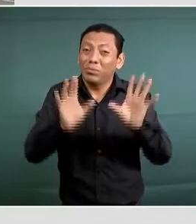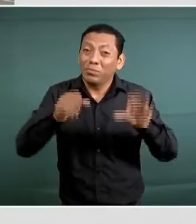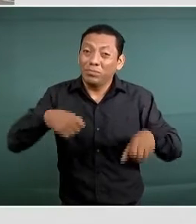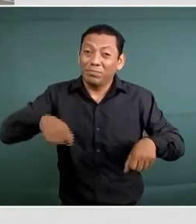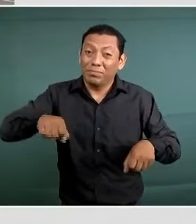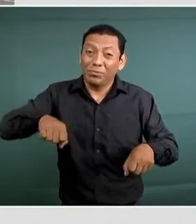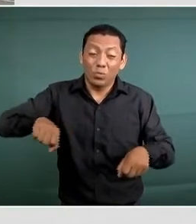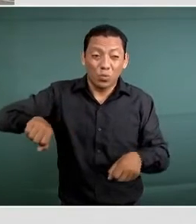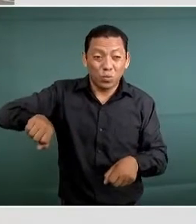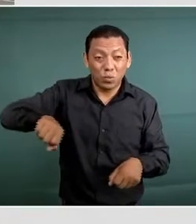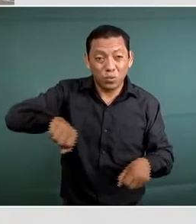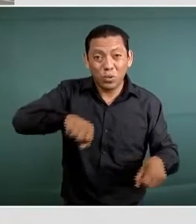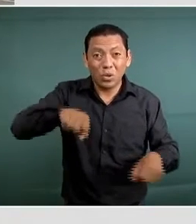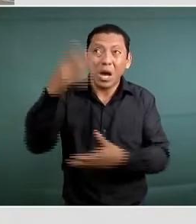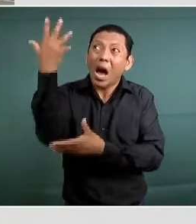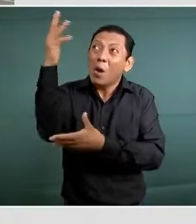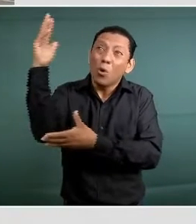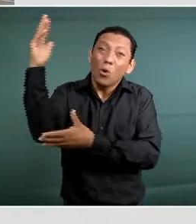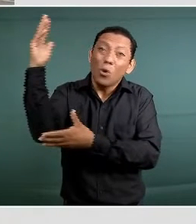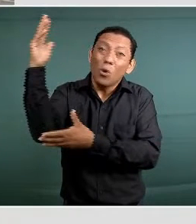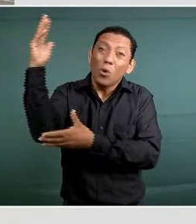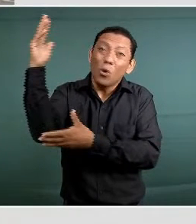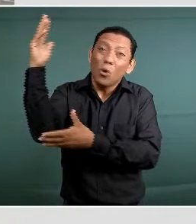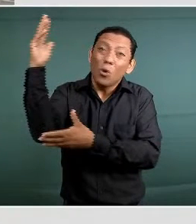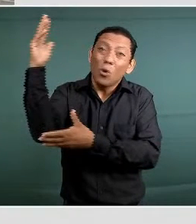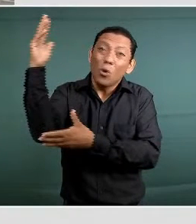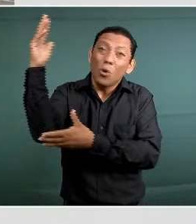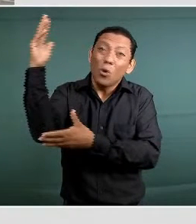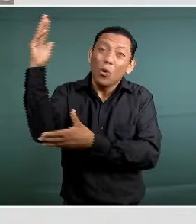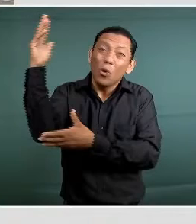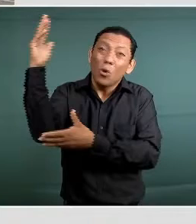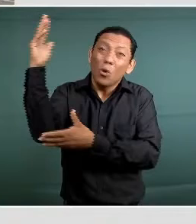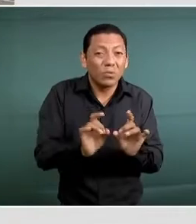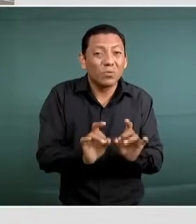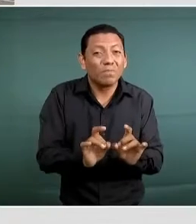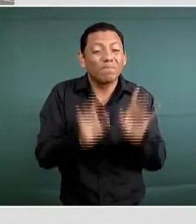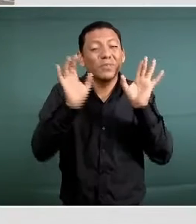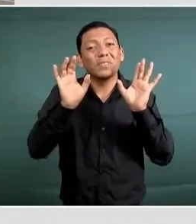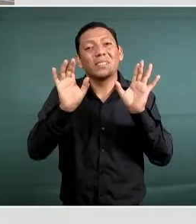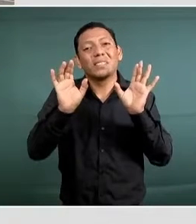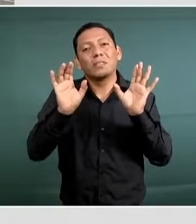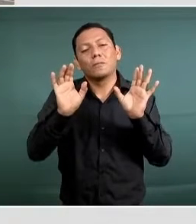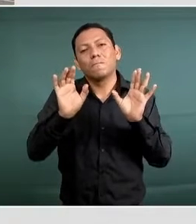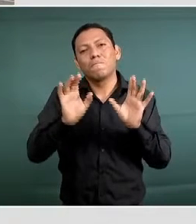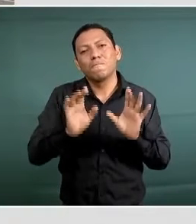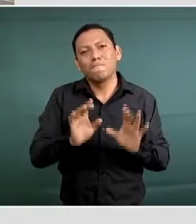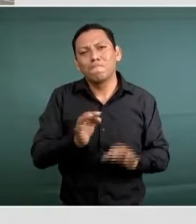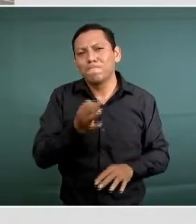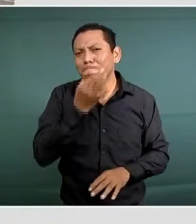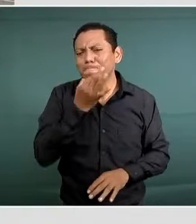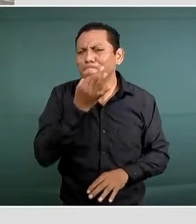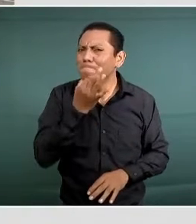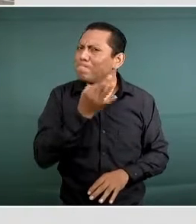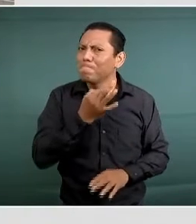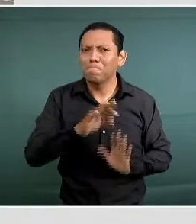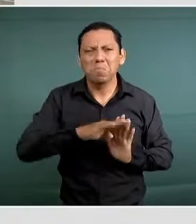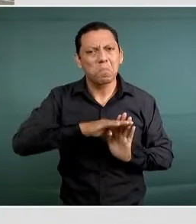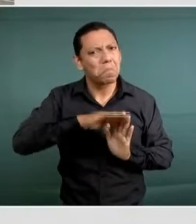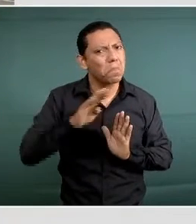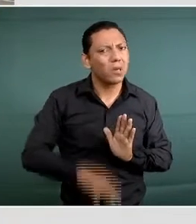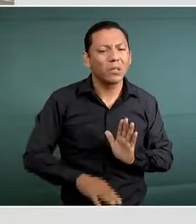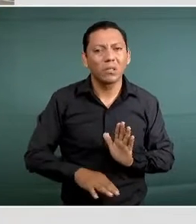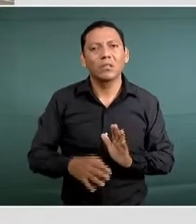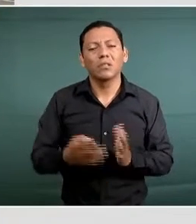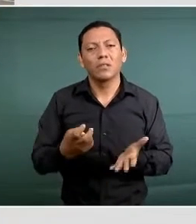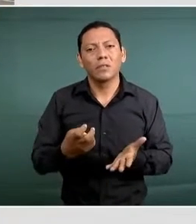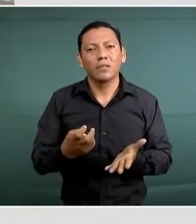transitando cae un árbol sobre su motocicleta y pierde en ese momento la